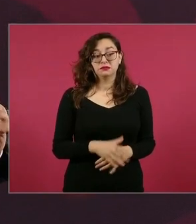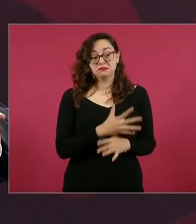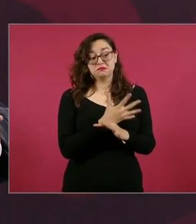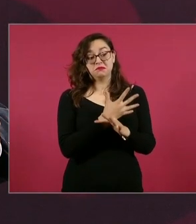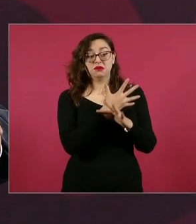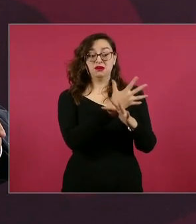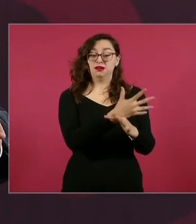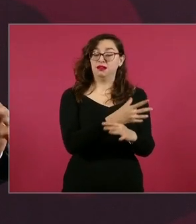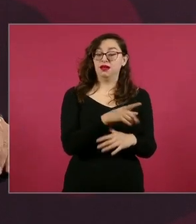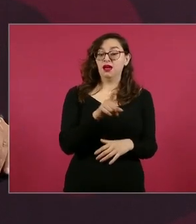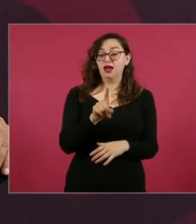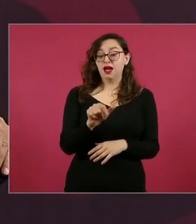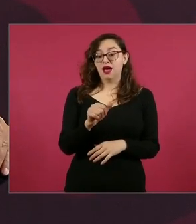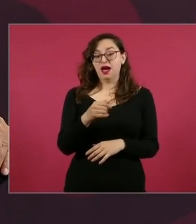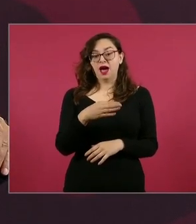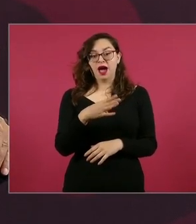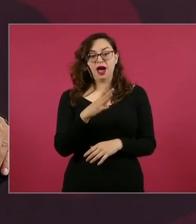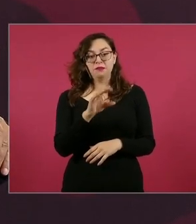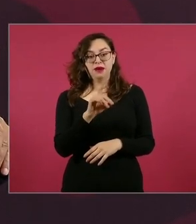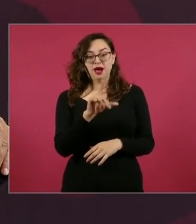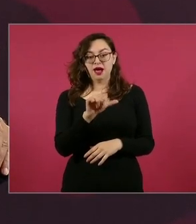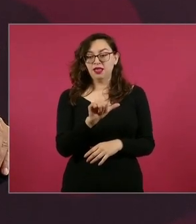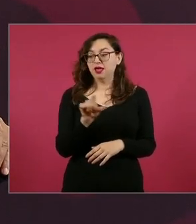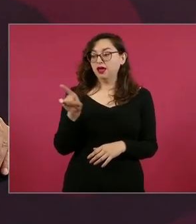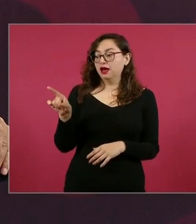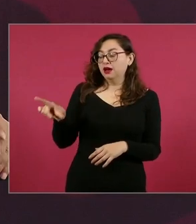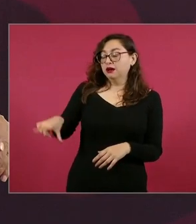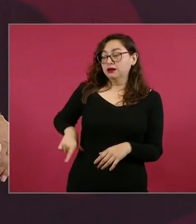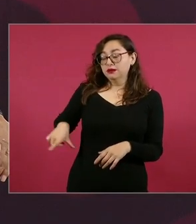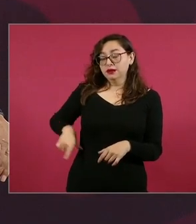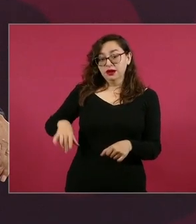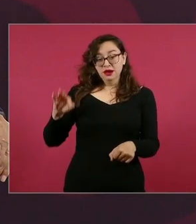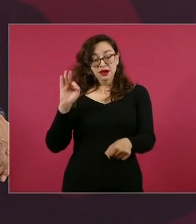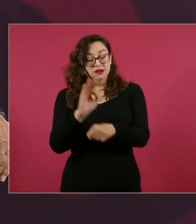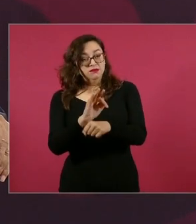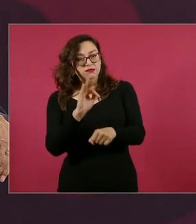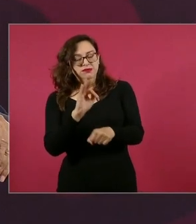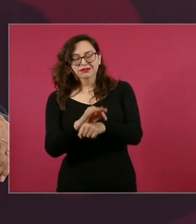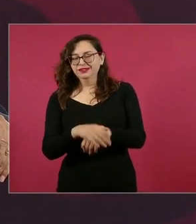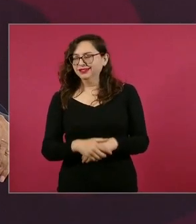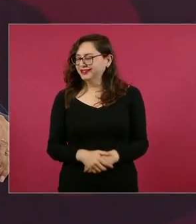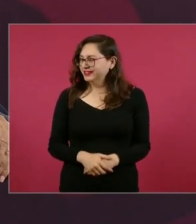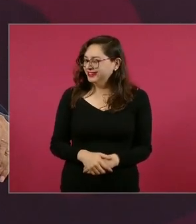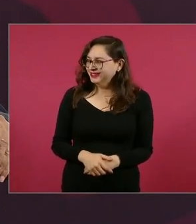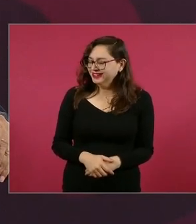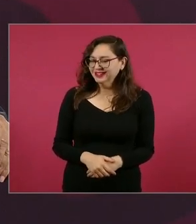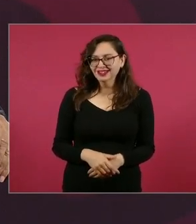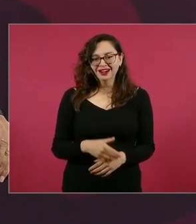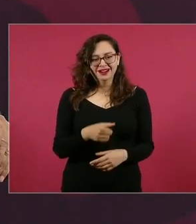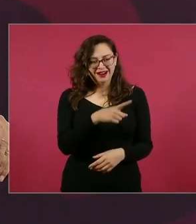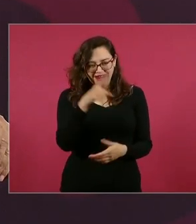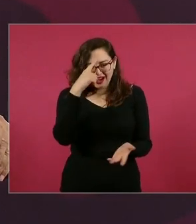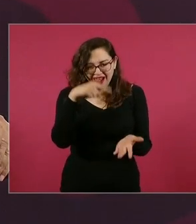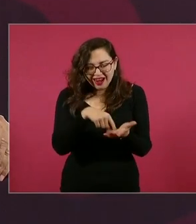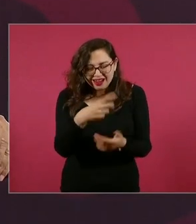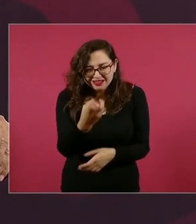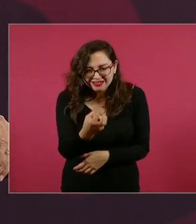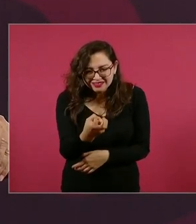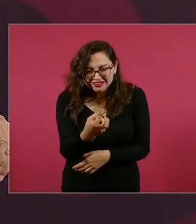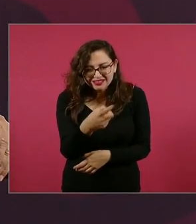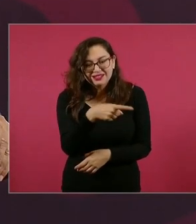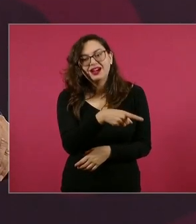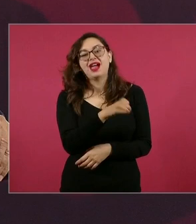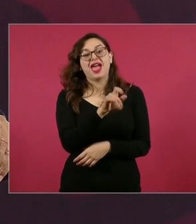este esto es periodismo ético el del